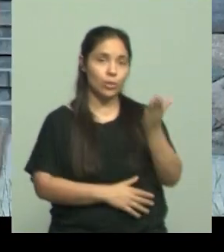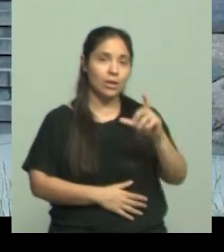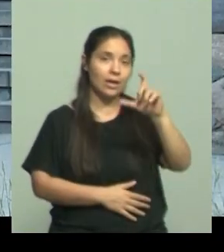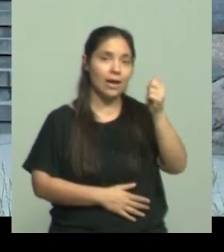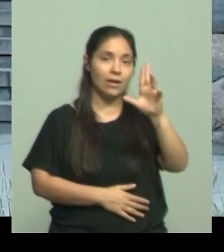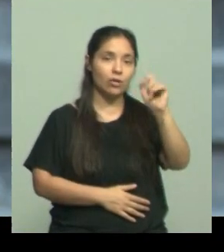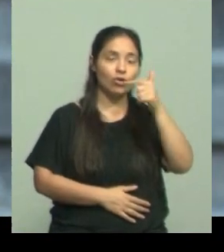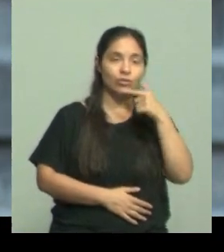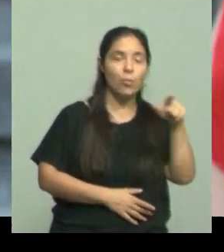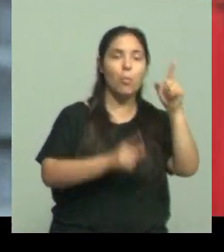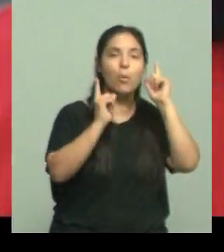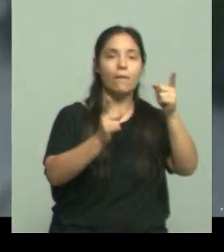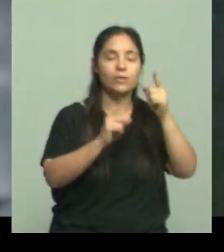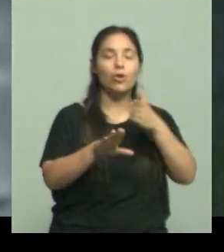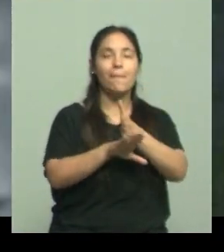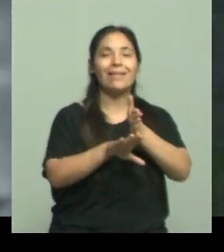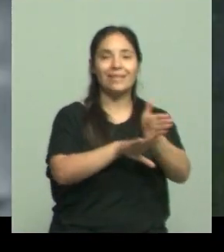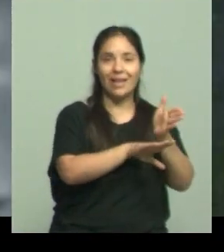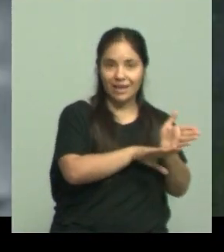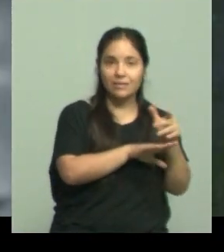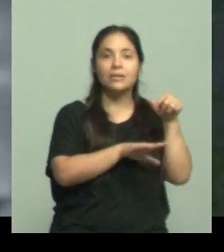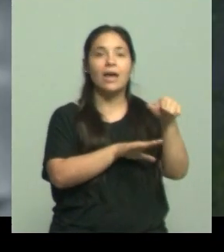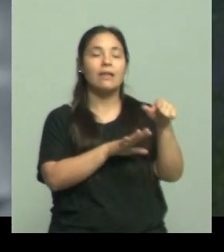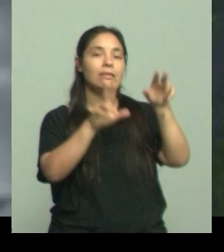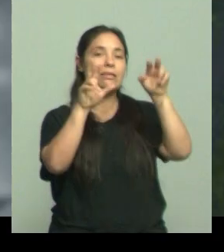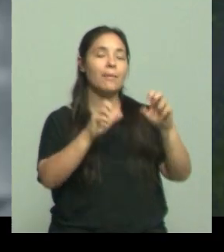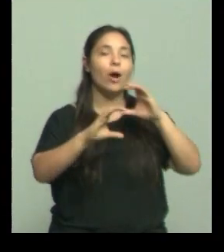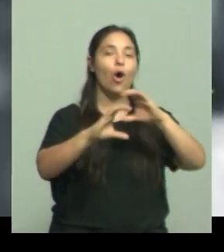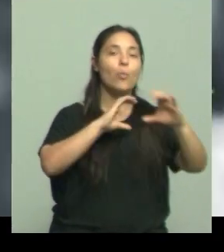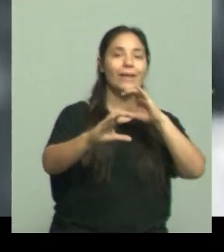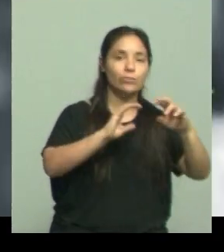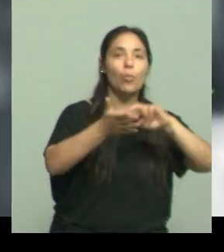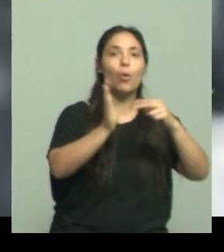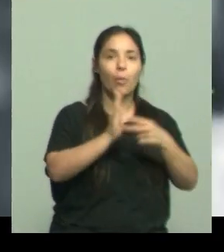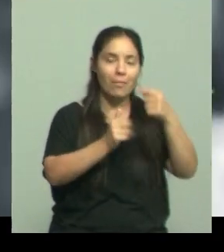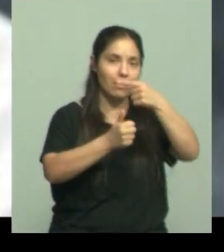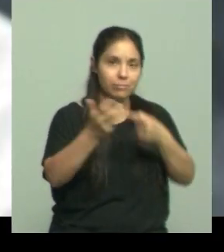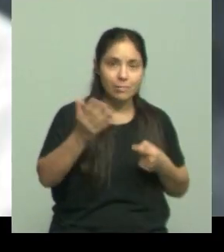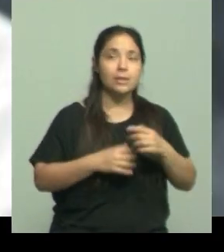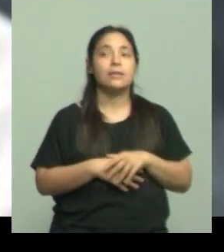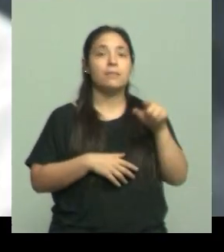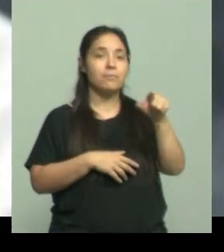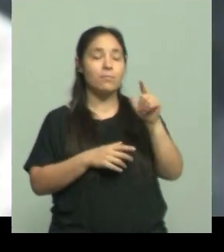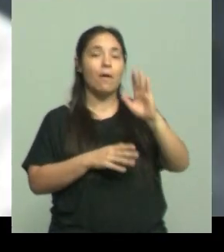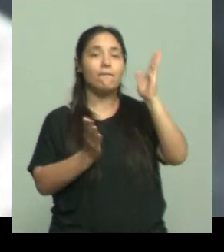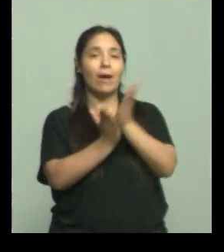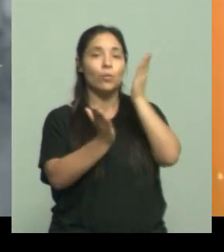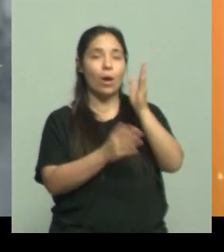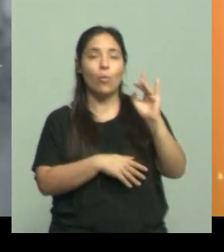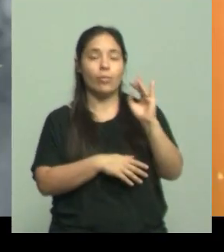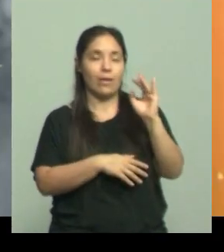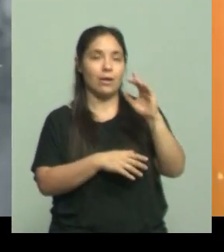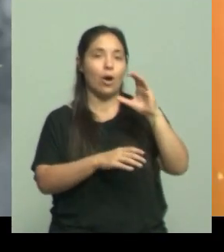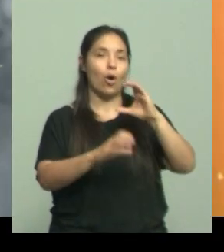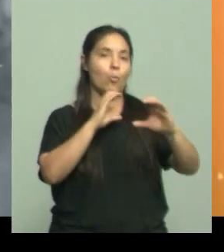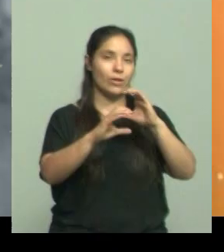Voy a hablar con Carlos Hernández, profesor de la cátedra Introducción a los Problemas de la Comunicación de la Facultad de Ciencias Políticas y Sociales de